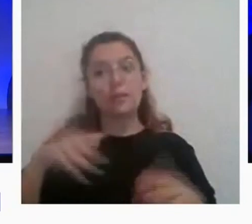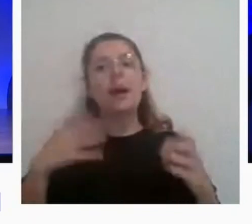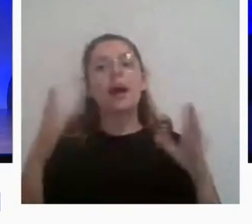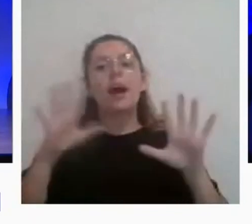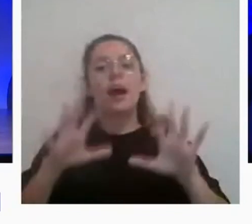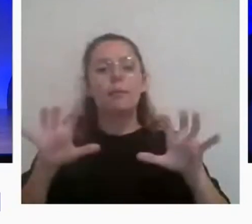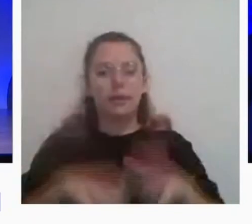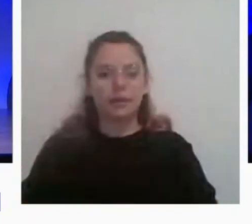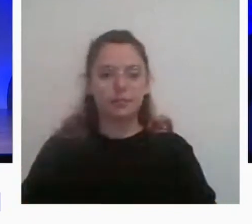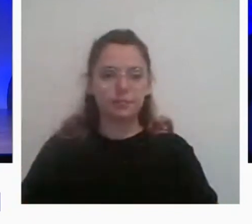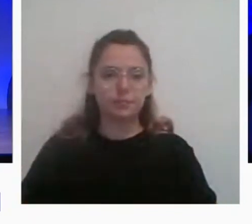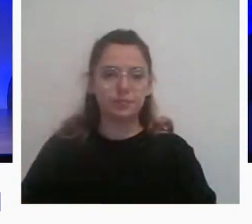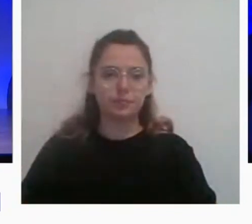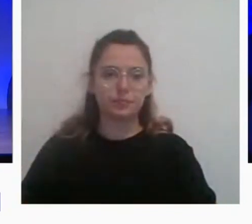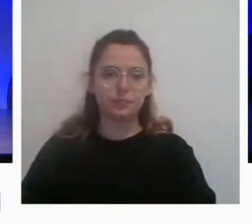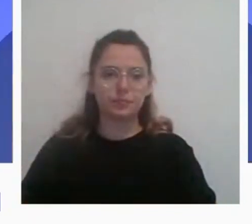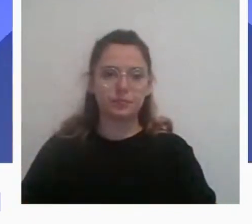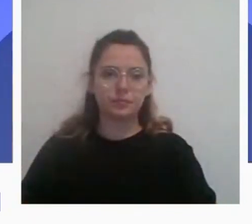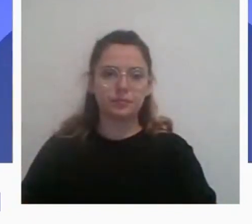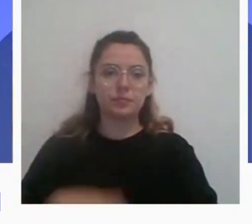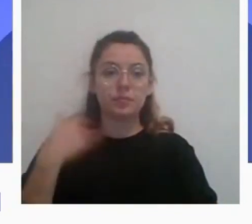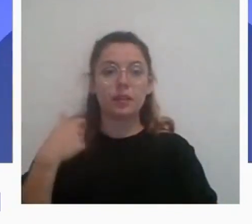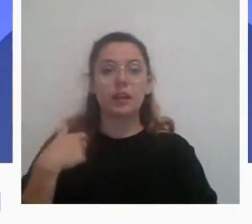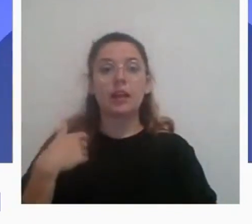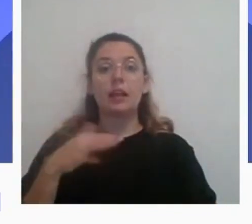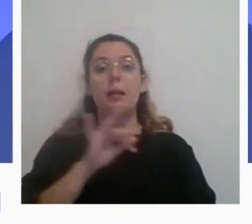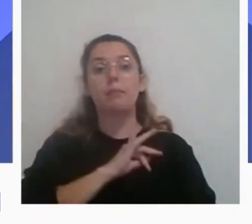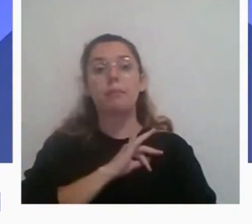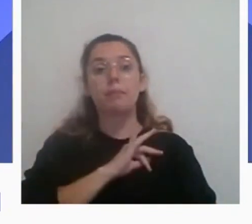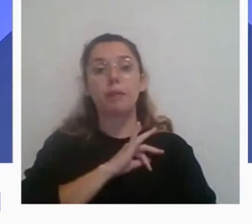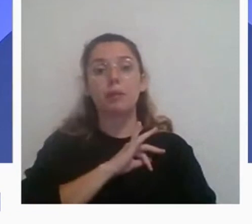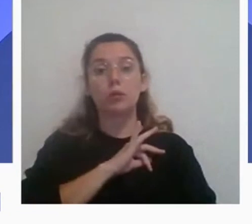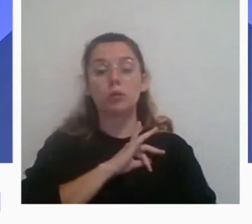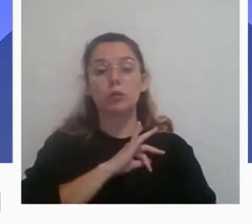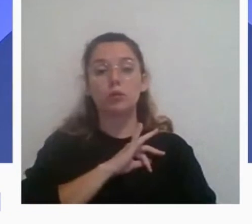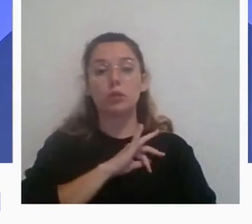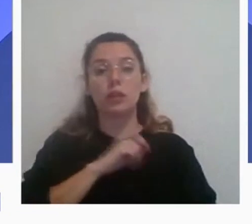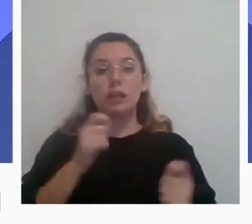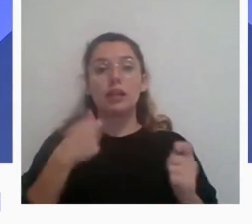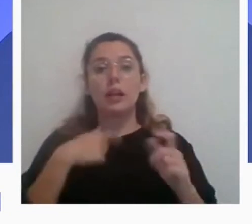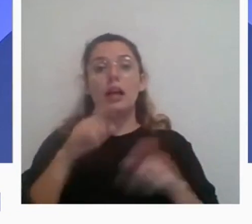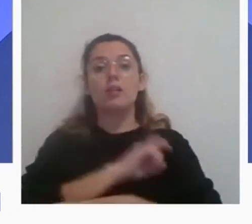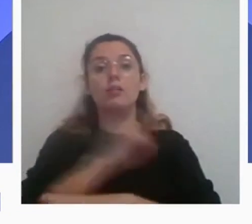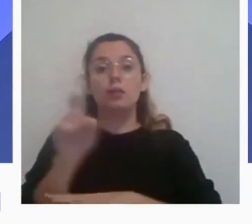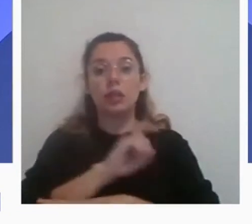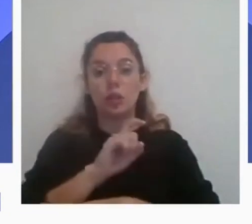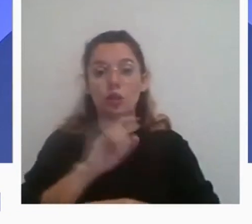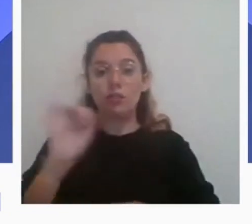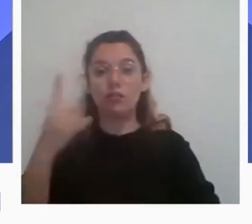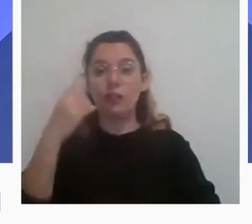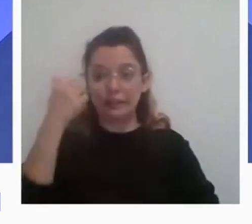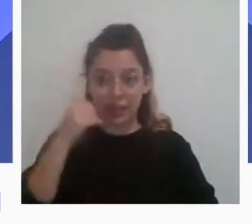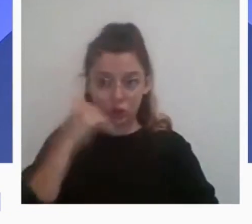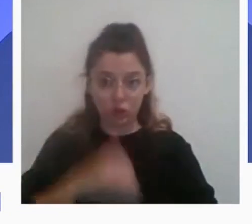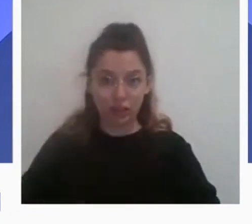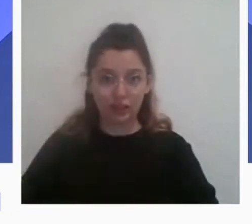Ayer asistí a una entrega de premios aquí mismo en el Museo Guggenheim de la Fundación First Saturday, que por cierto reside en BBK